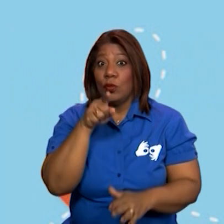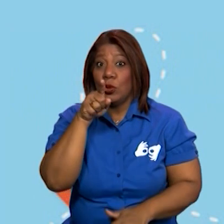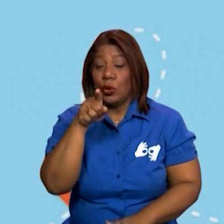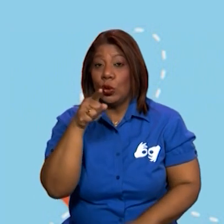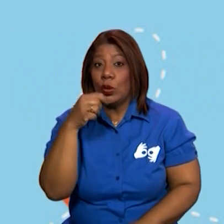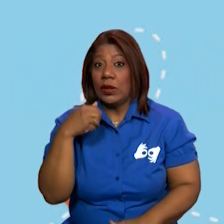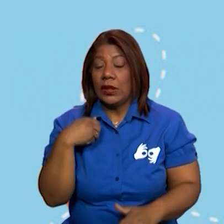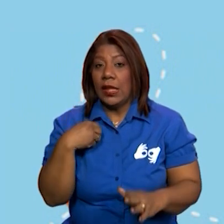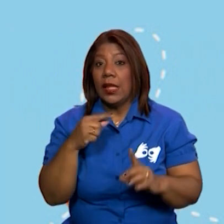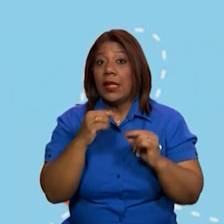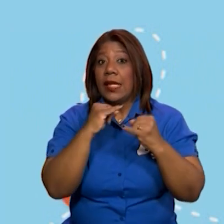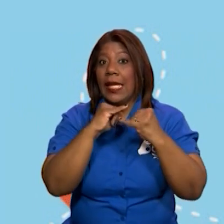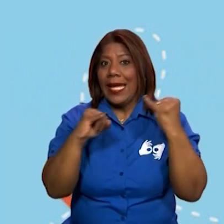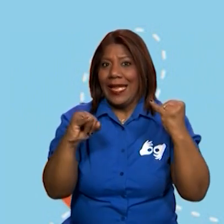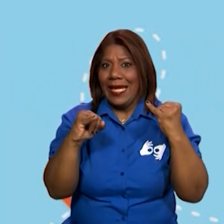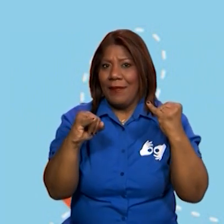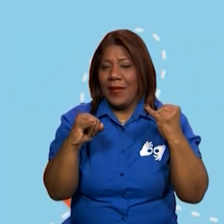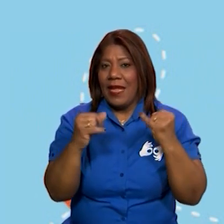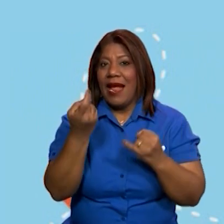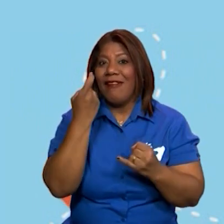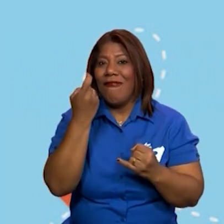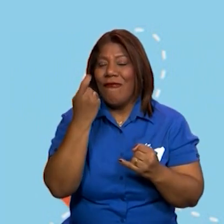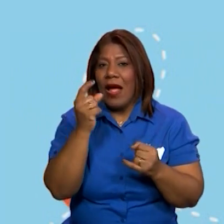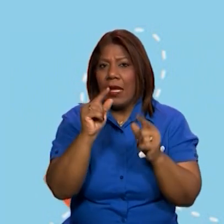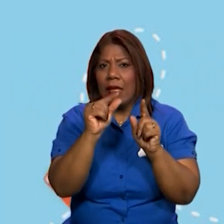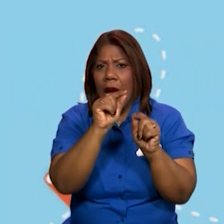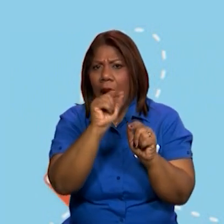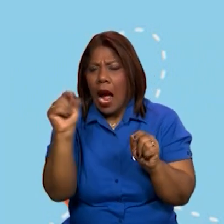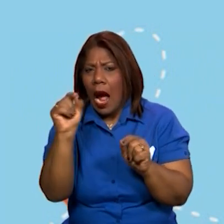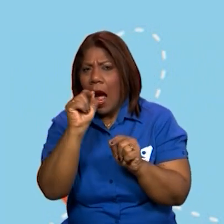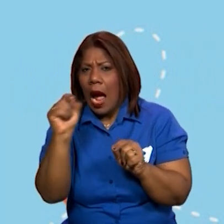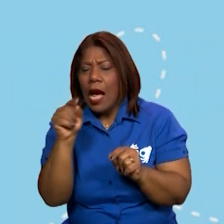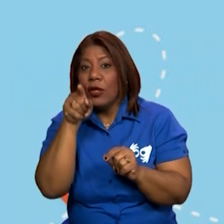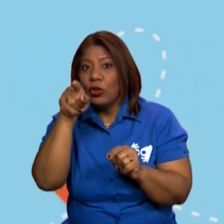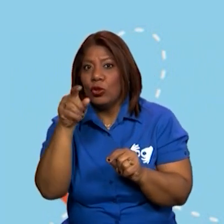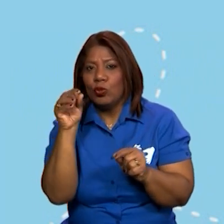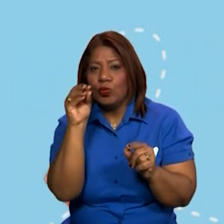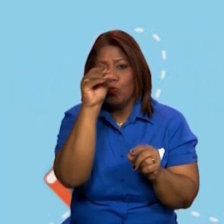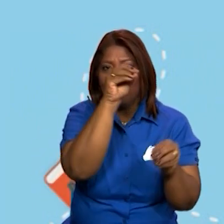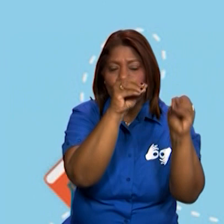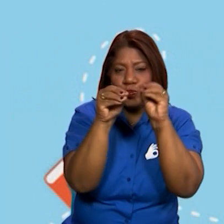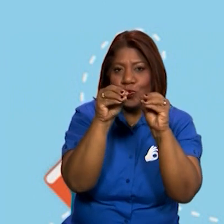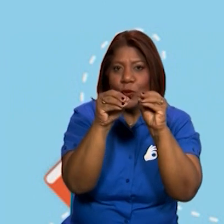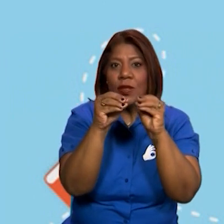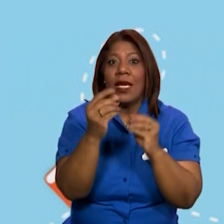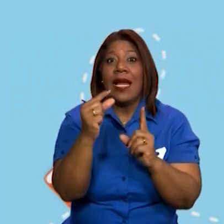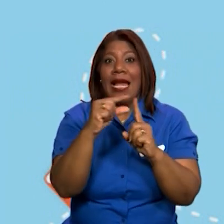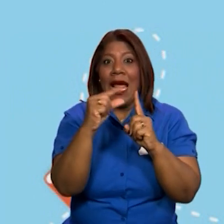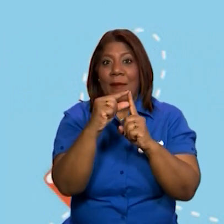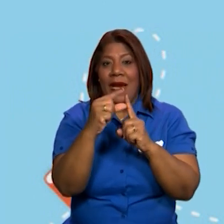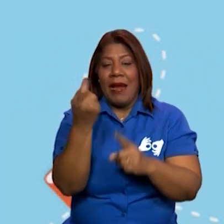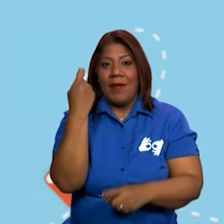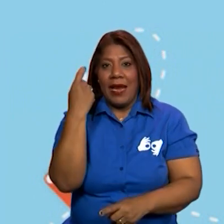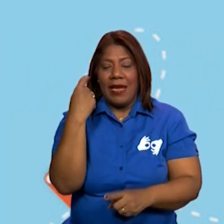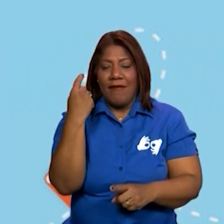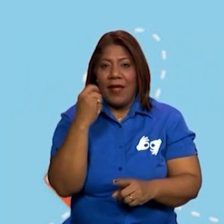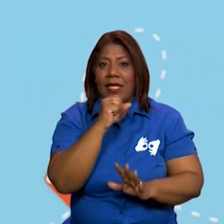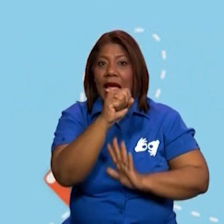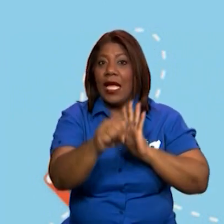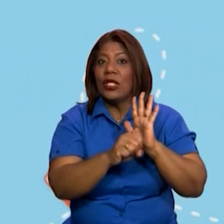que complete las siguientes oraciones escribiendo los espacios en blanco el sustantivo que considere